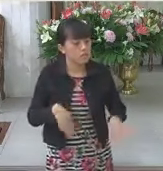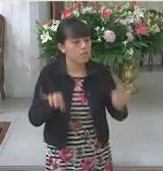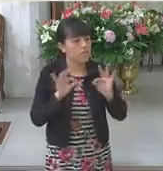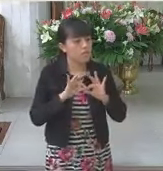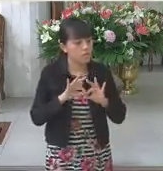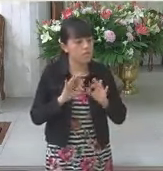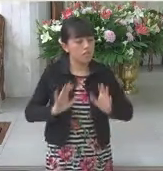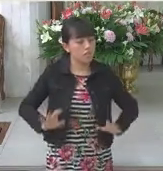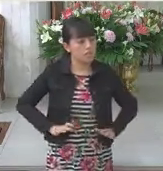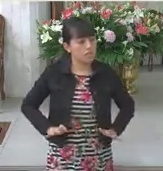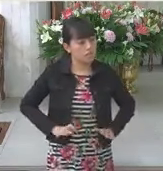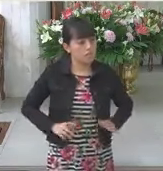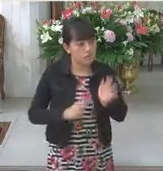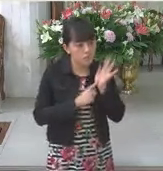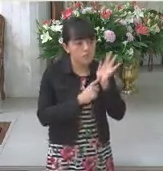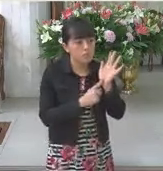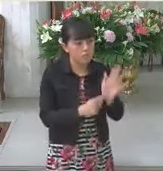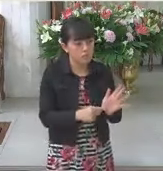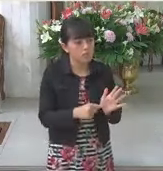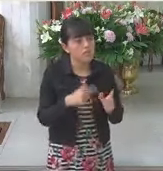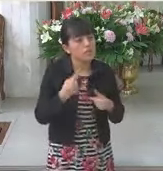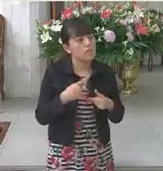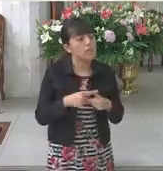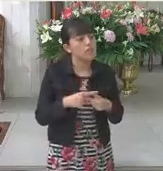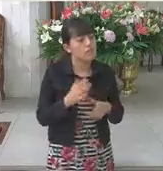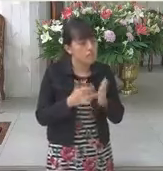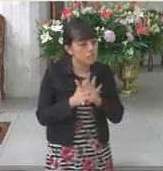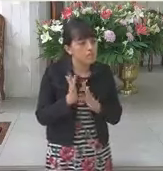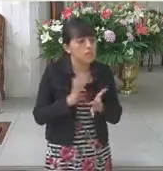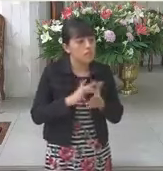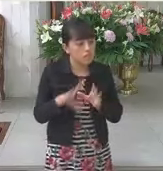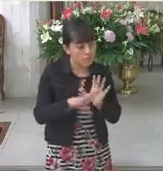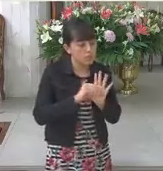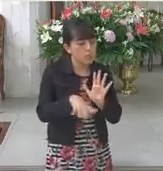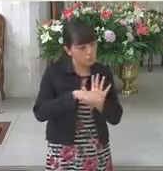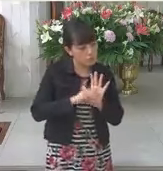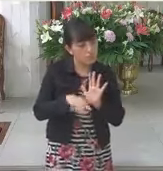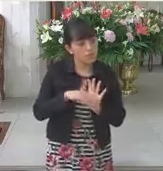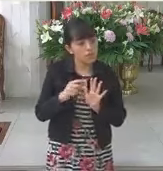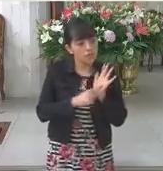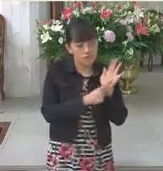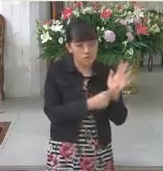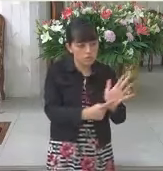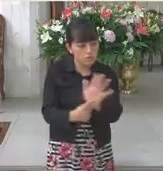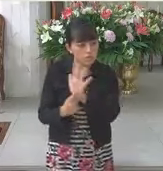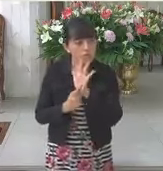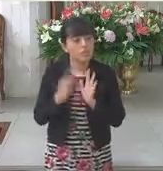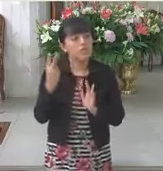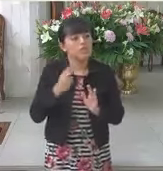se requiere valor convicción am Amén Gloria